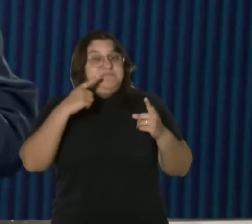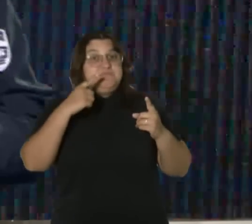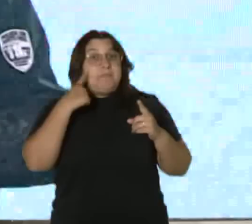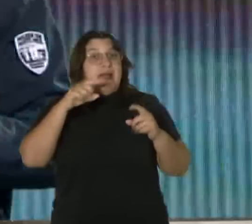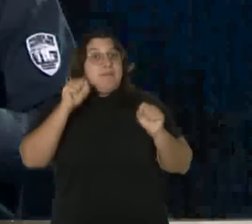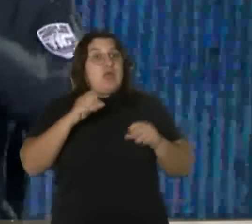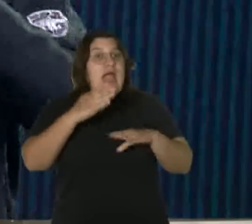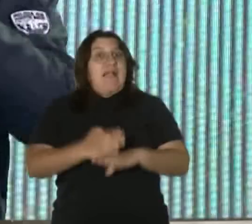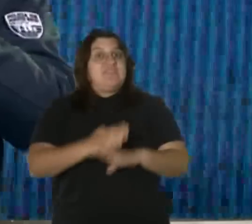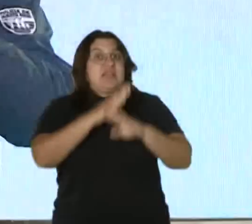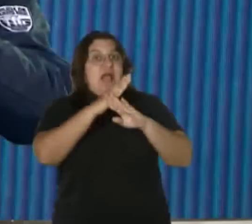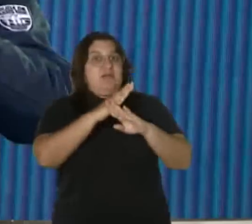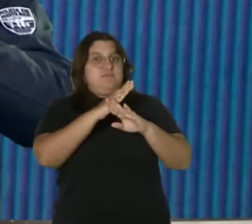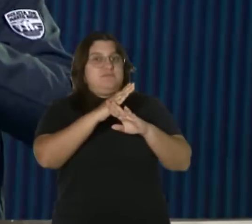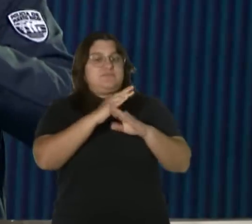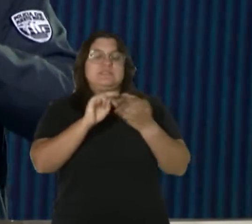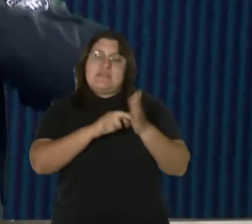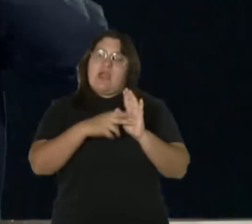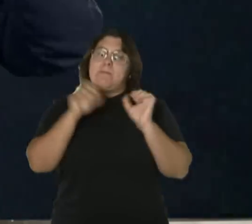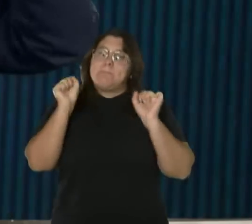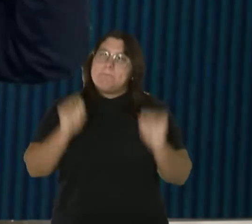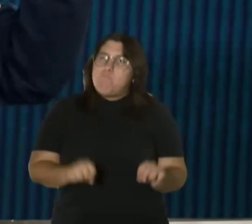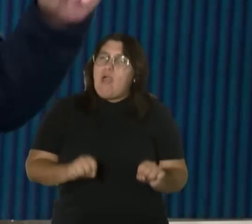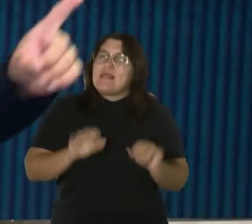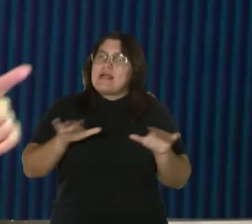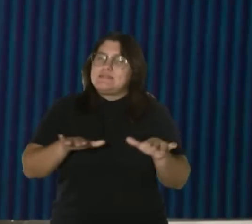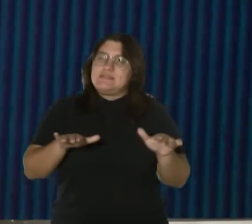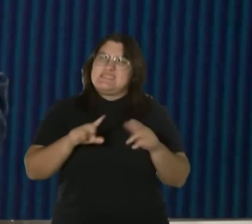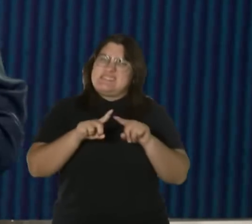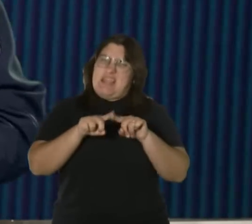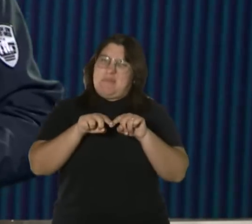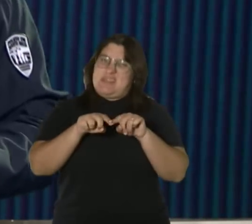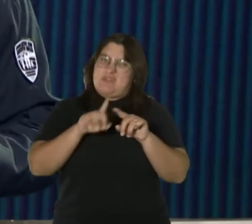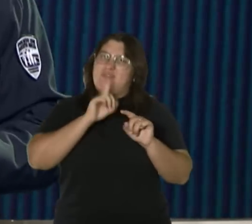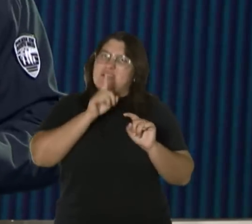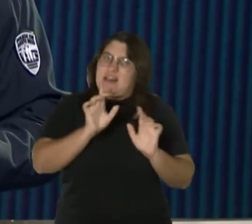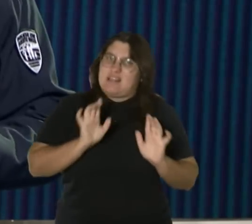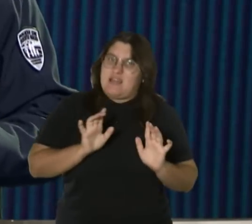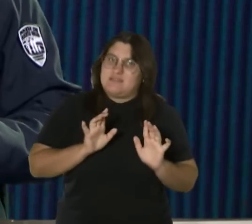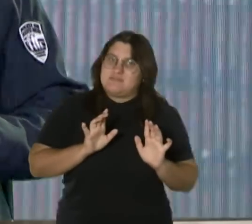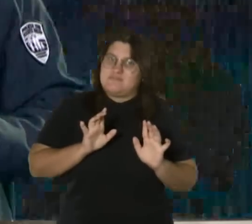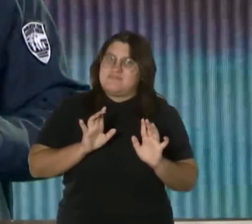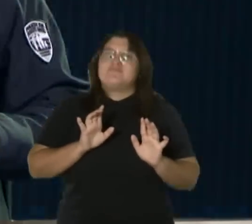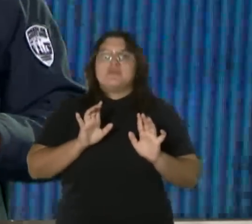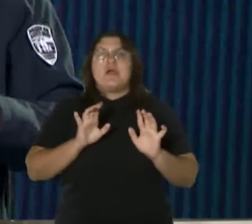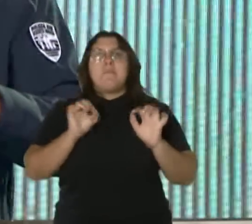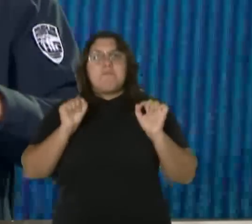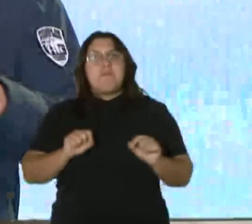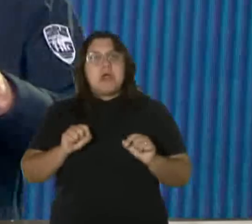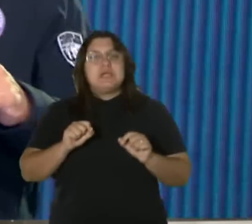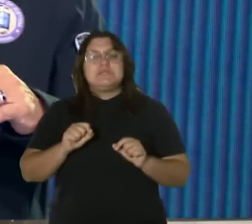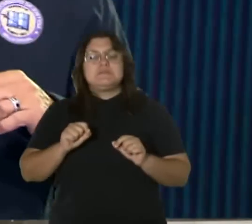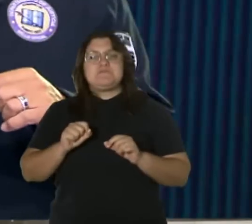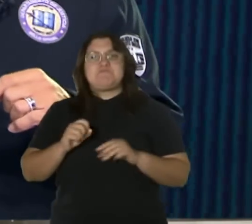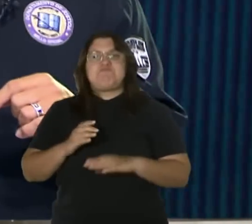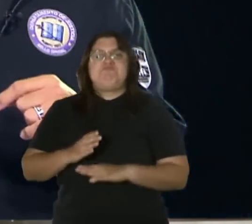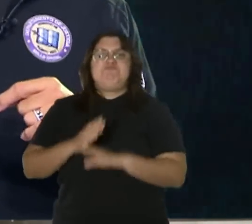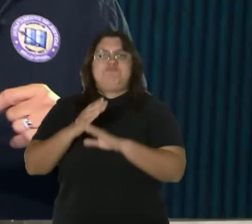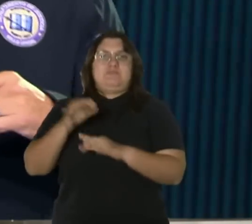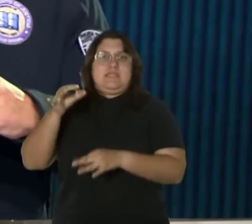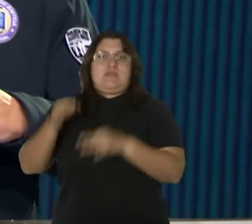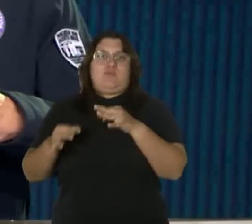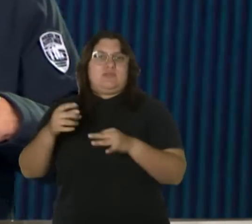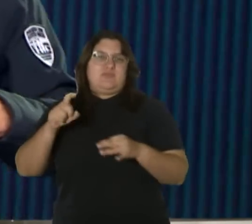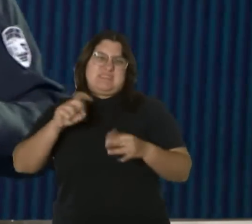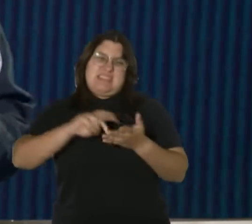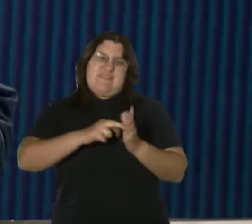un crimen adicional podría llevarse a cabo dependiendo de la totalidad de las circunstancias sería defendible en el tribunal claro tendría que tener yo más